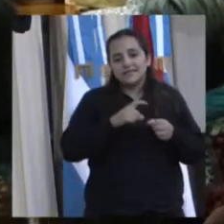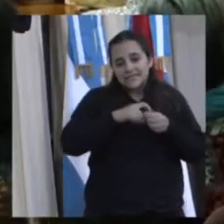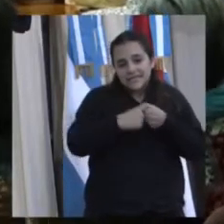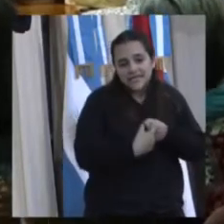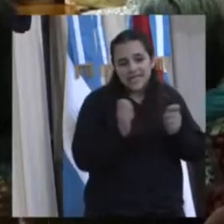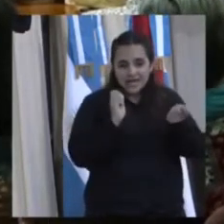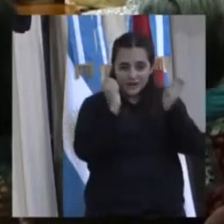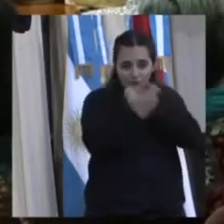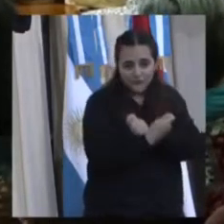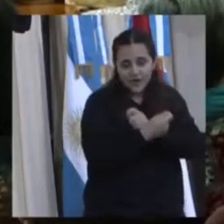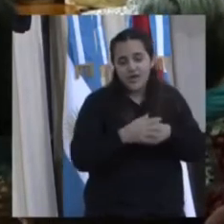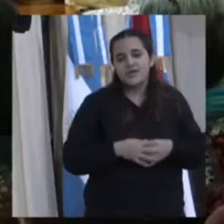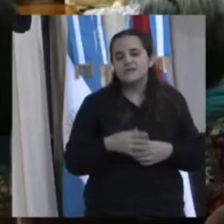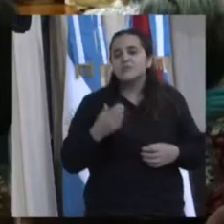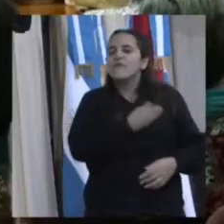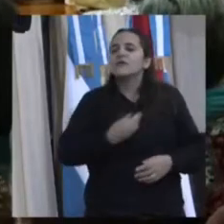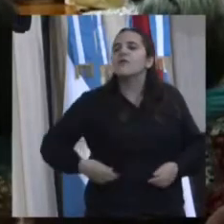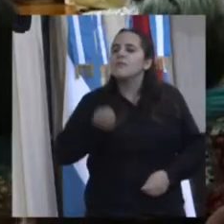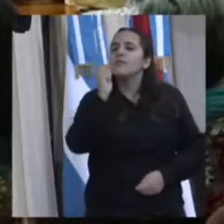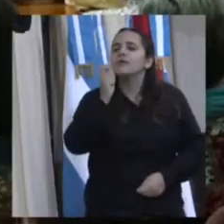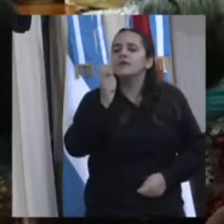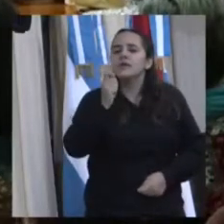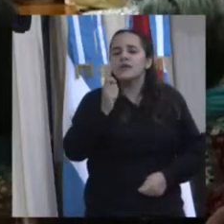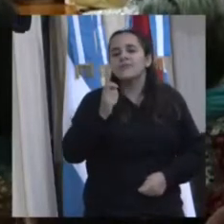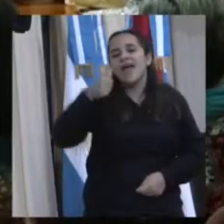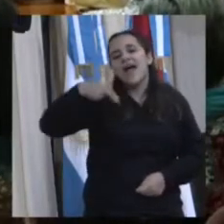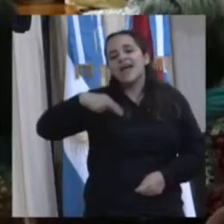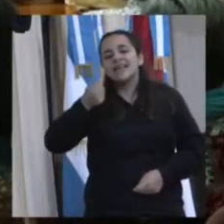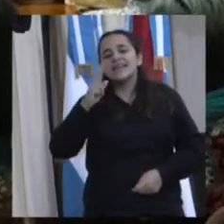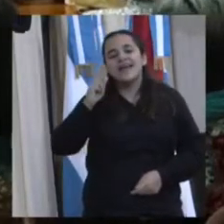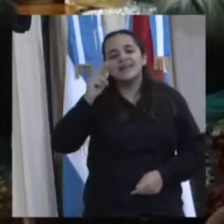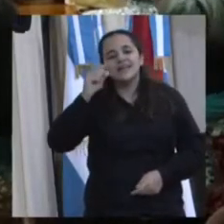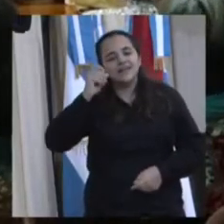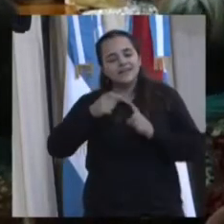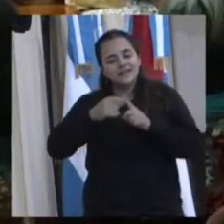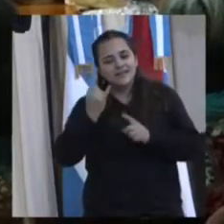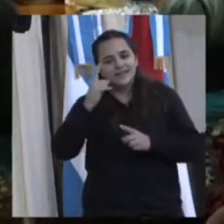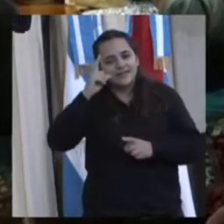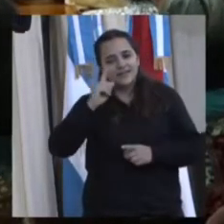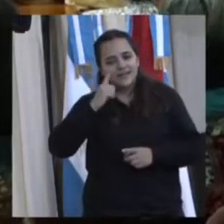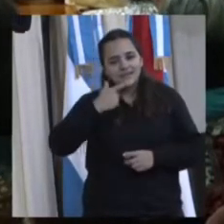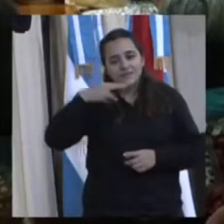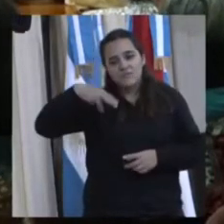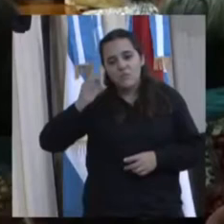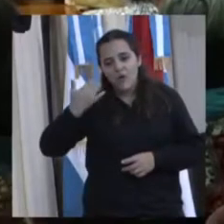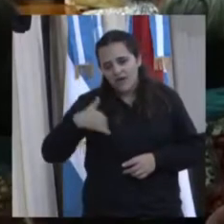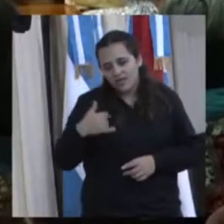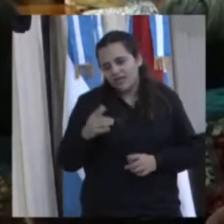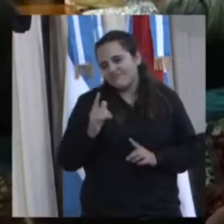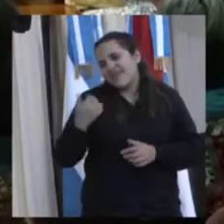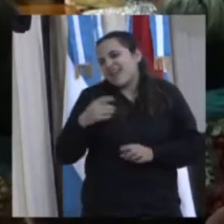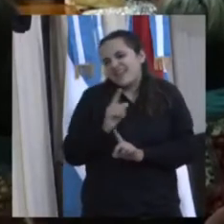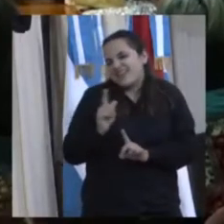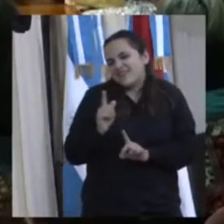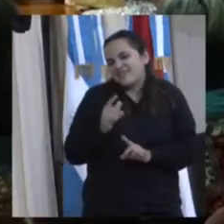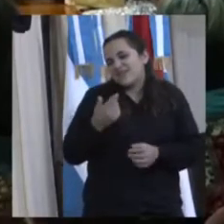estaba dirigida, estaba gobernada por el anarquismo argentino, que en ese momento, bueno, lo de argentino está de más, anarquismo a secas, ¿no?